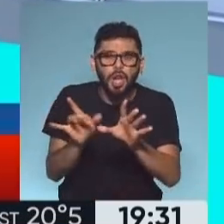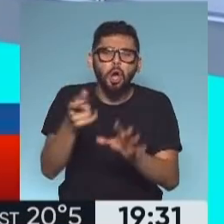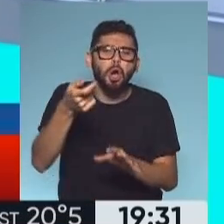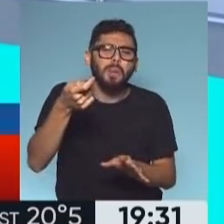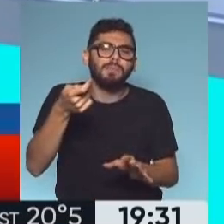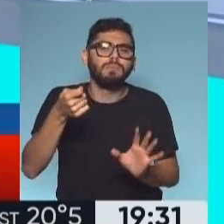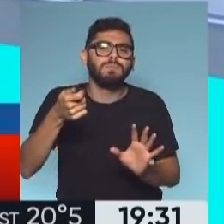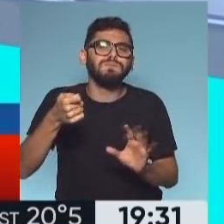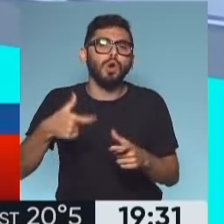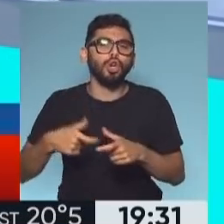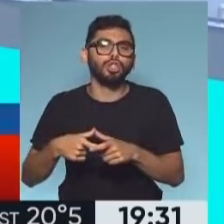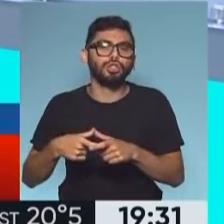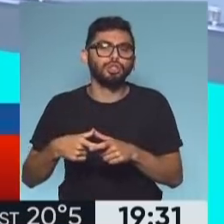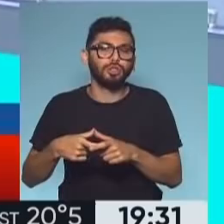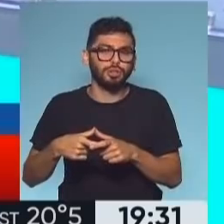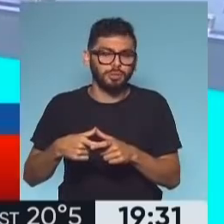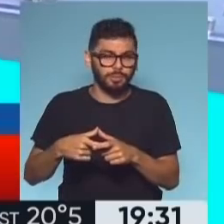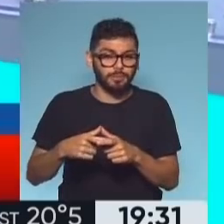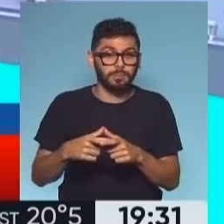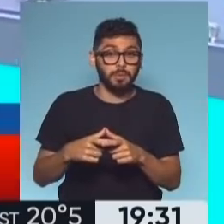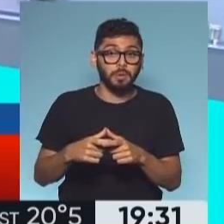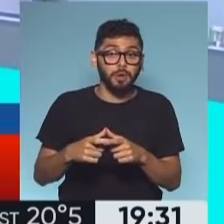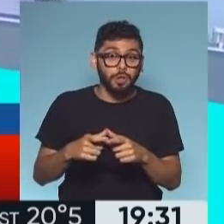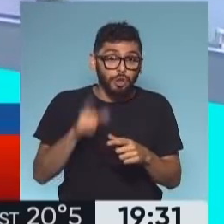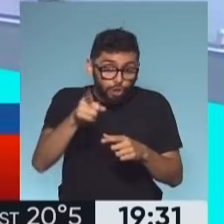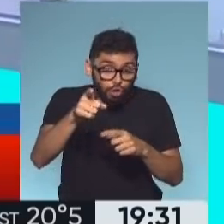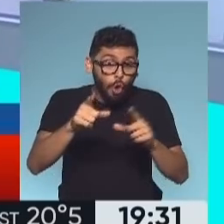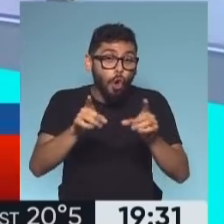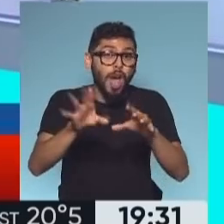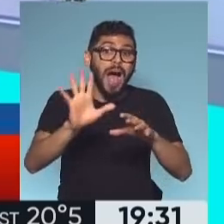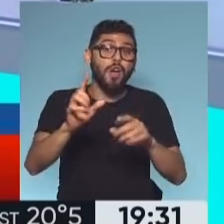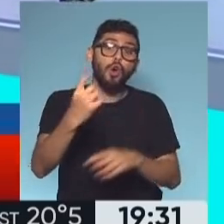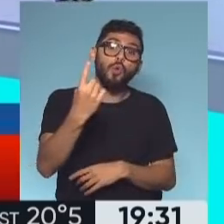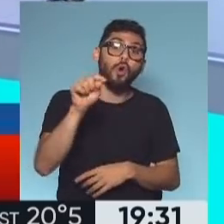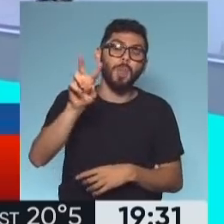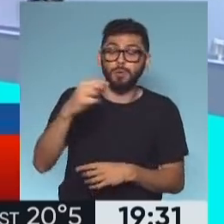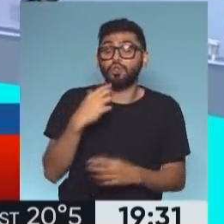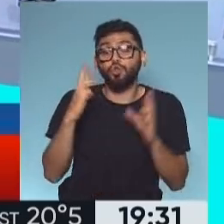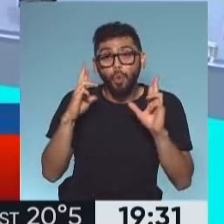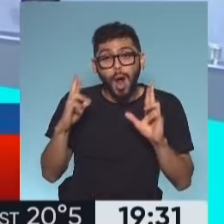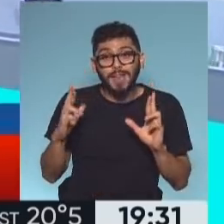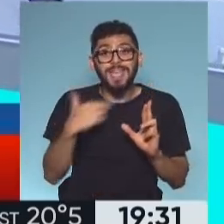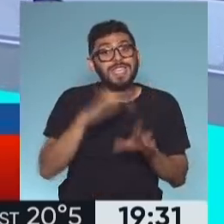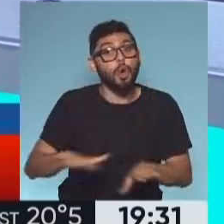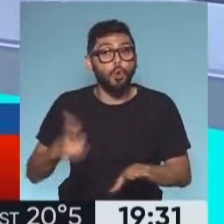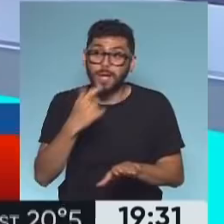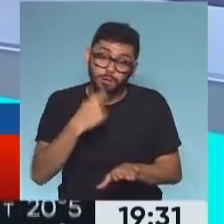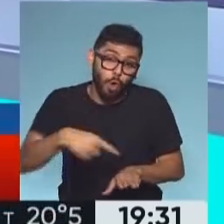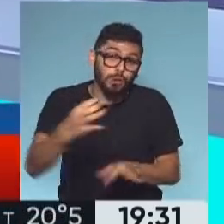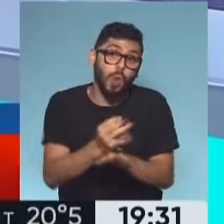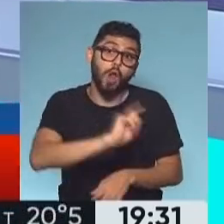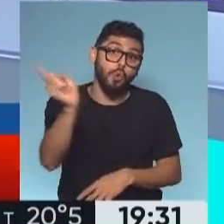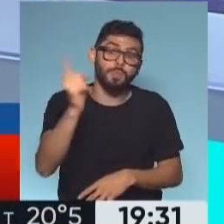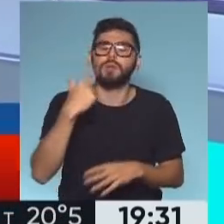donde yo ni siquiera con este índice lo haría, le cuento, ¿eh? Sí, yo sí. Menos mal que no tengo chicos chiquitos, porque yo no los mandaría al colegio. Le voy a